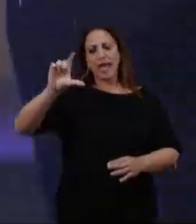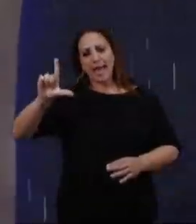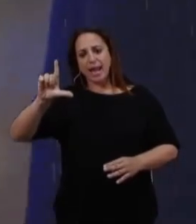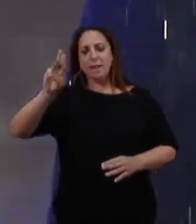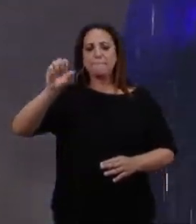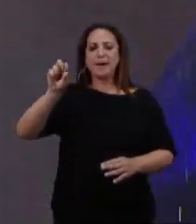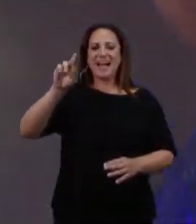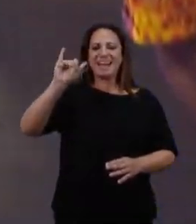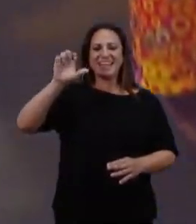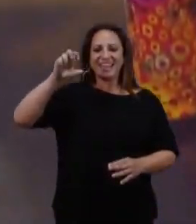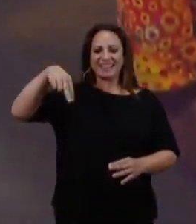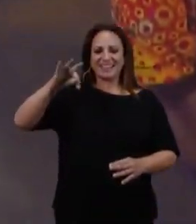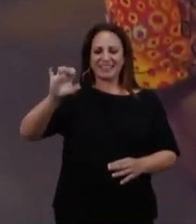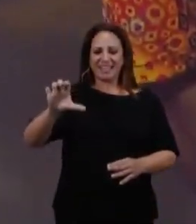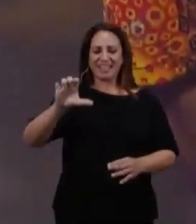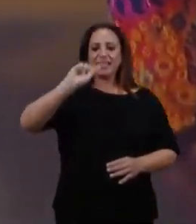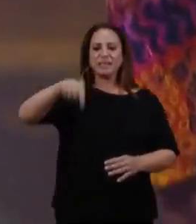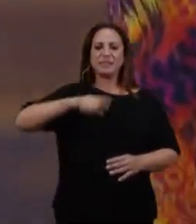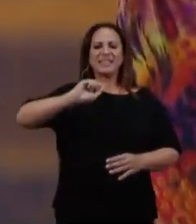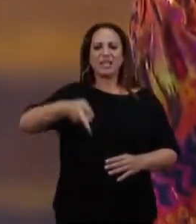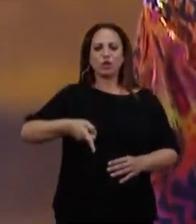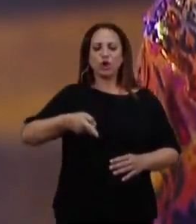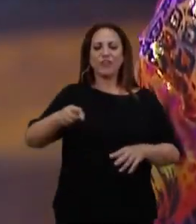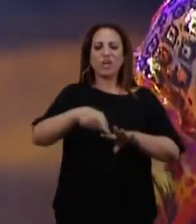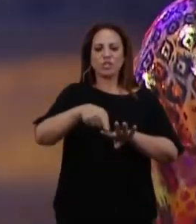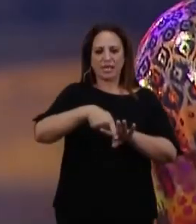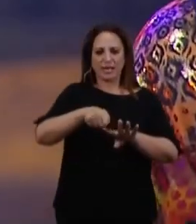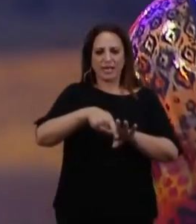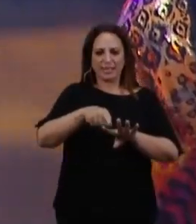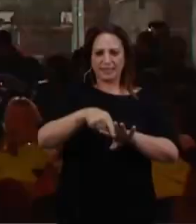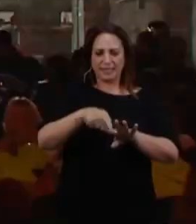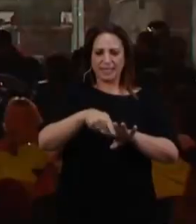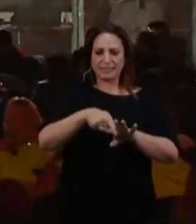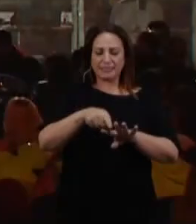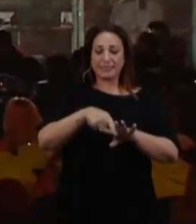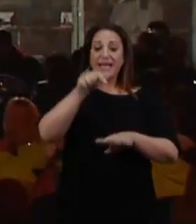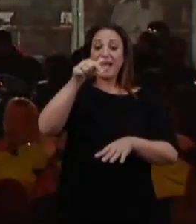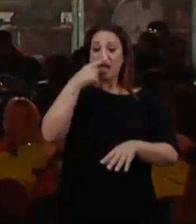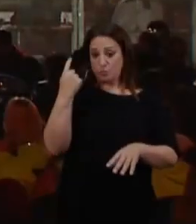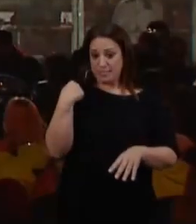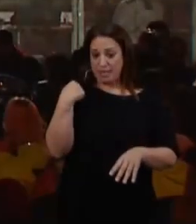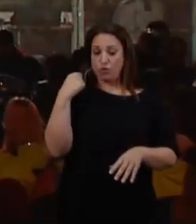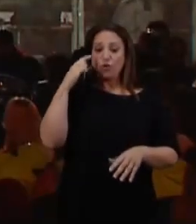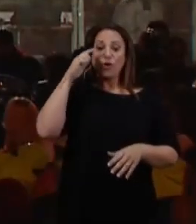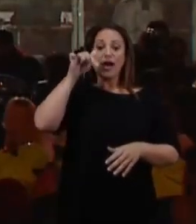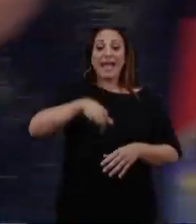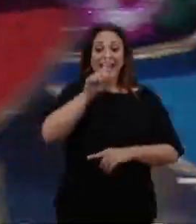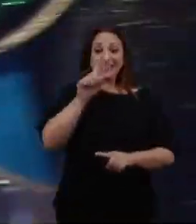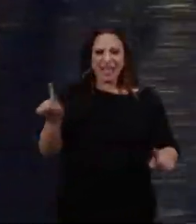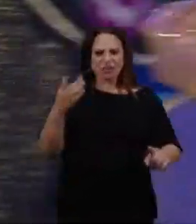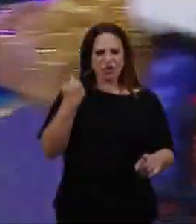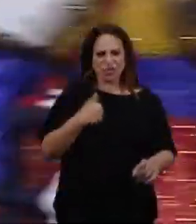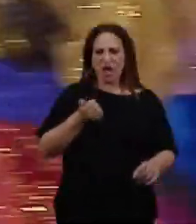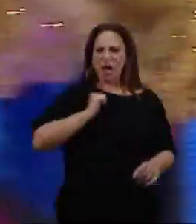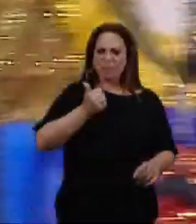en Tito Rosales, director de Los Chancletas, y este año, acércate, NBA, total, ya que tiene el pelo verde,